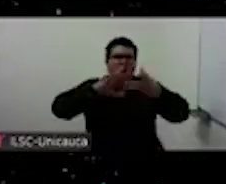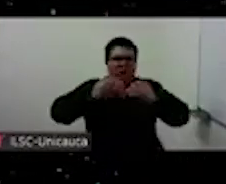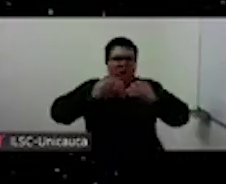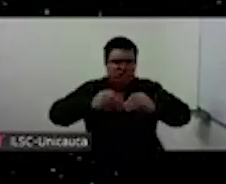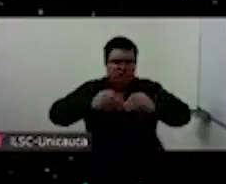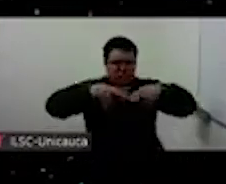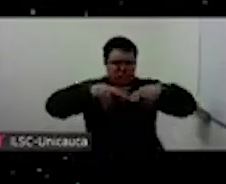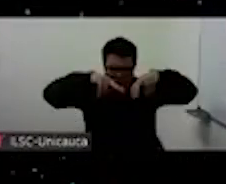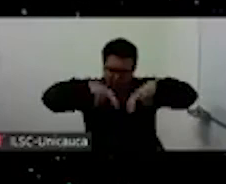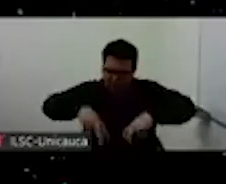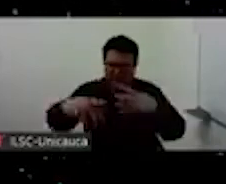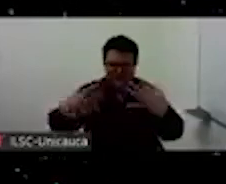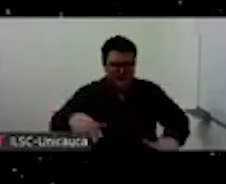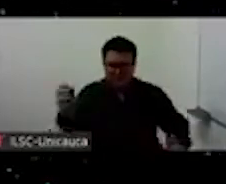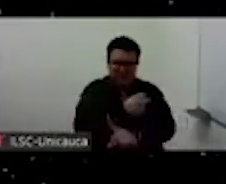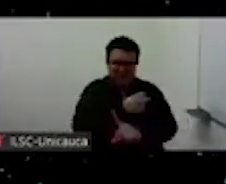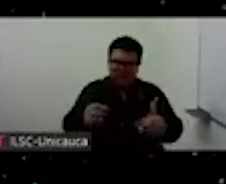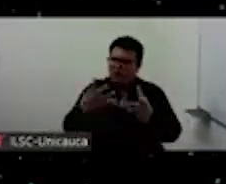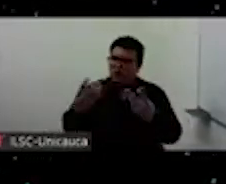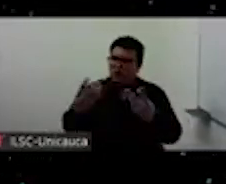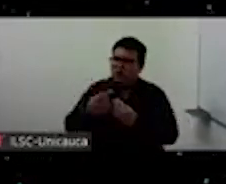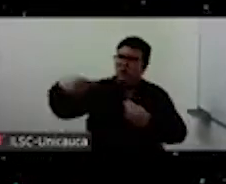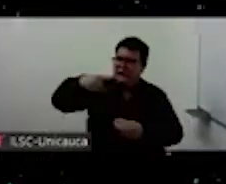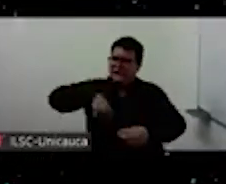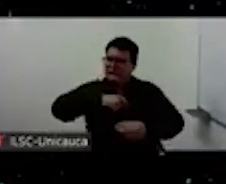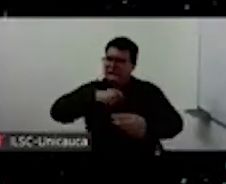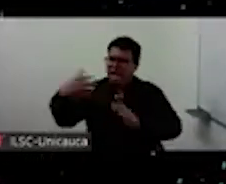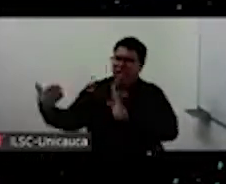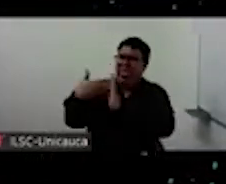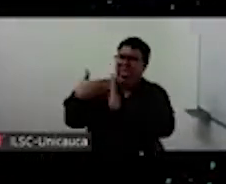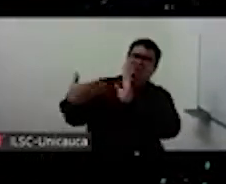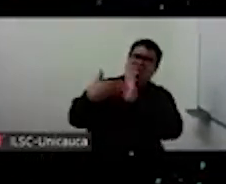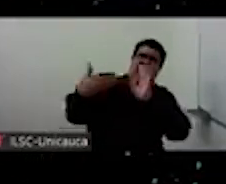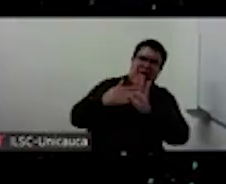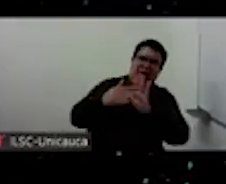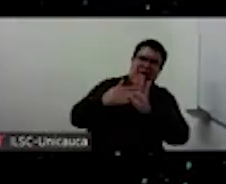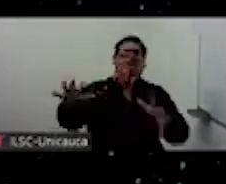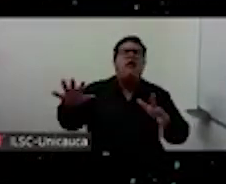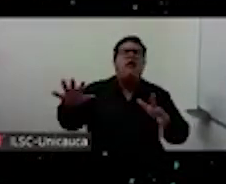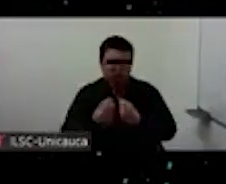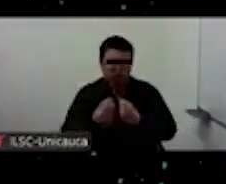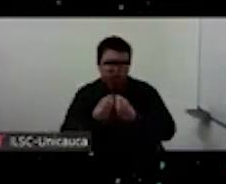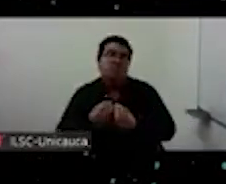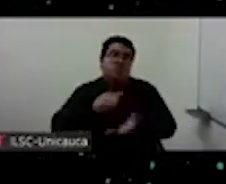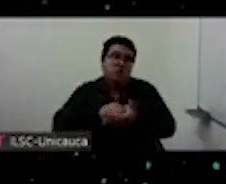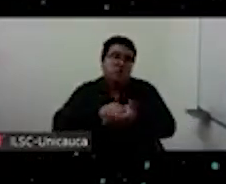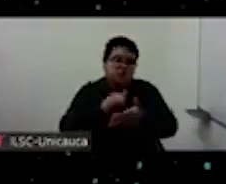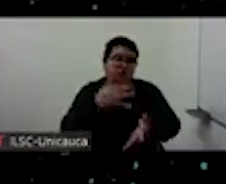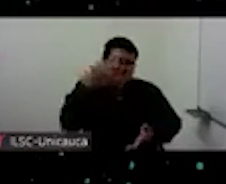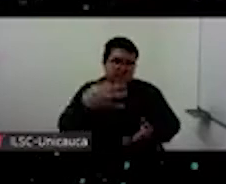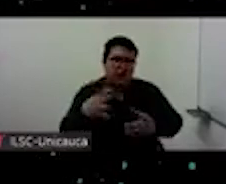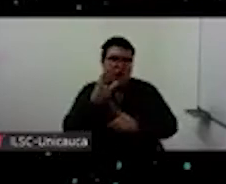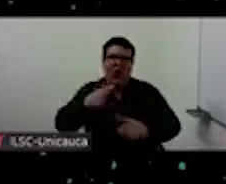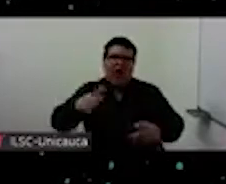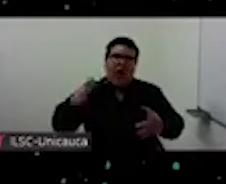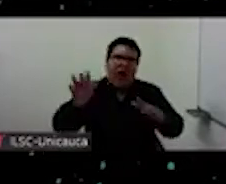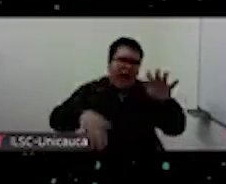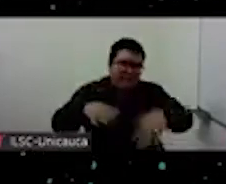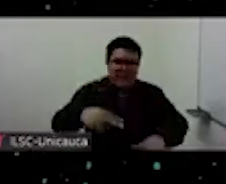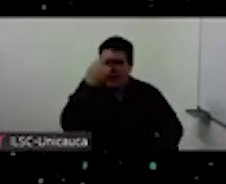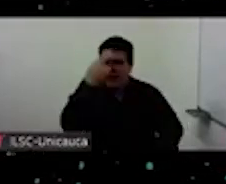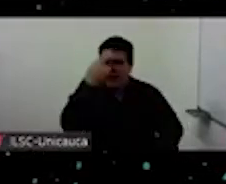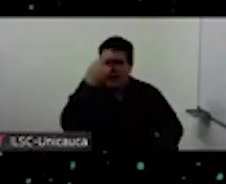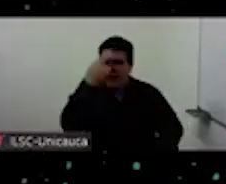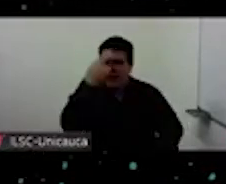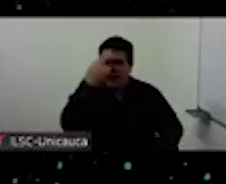que padecieron de la cultura y la cosmovisión de los pueblos indígenas, como la apropiación de cultos y creencias por parte de